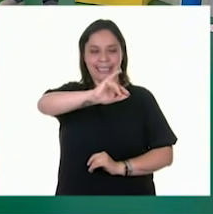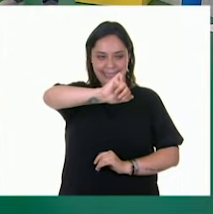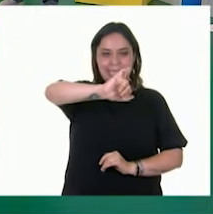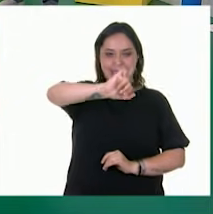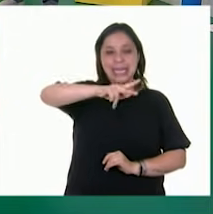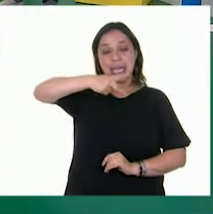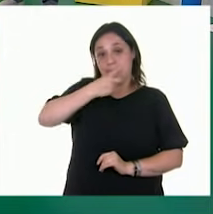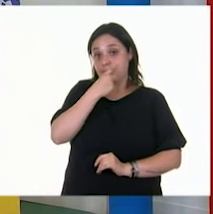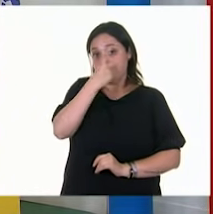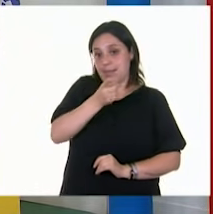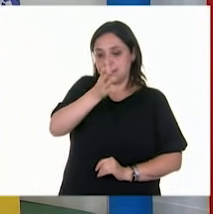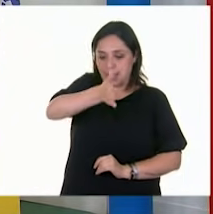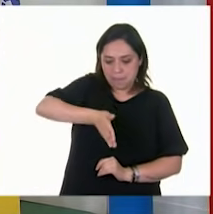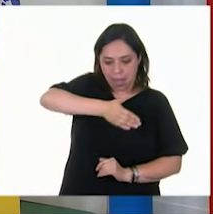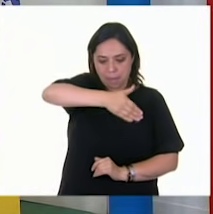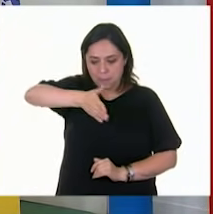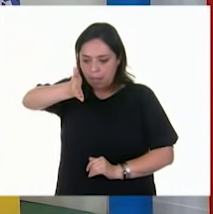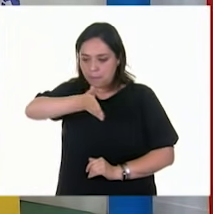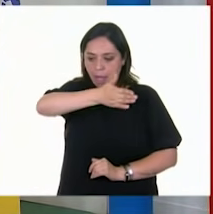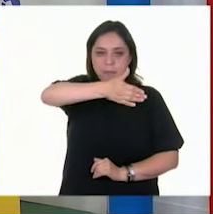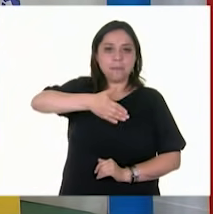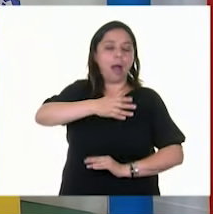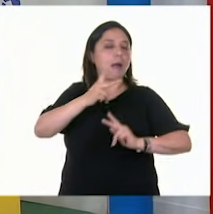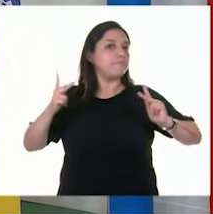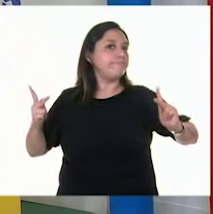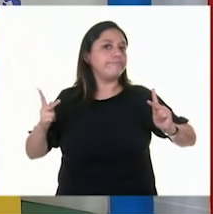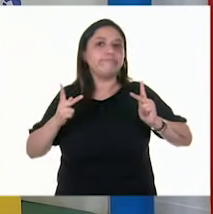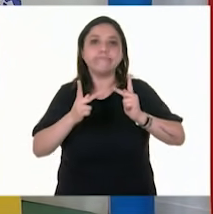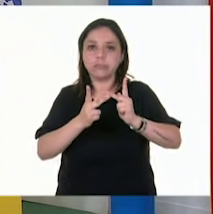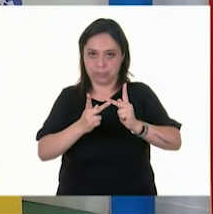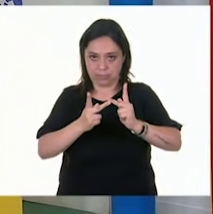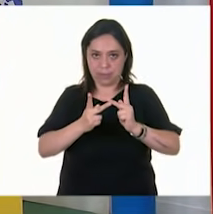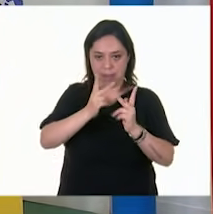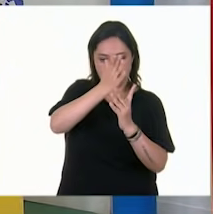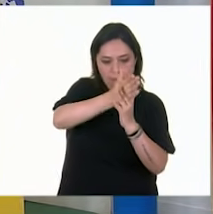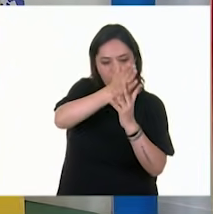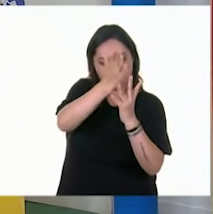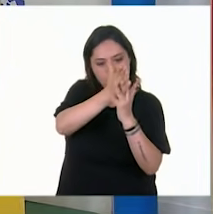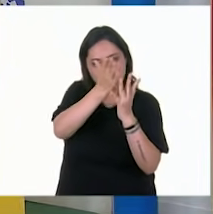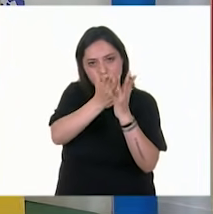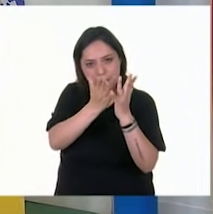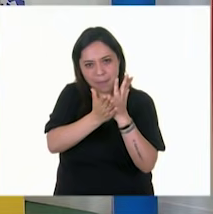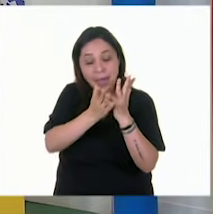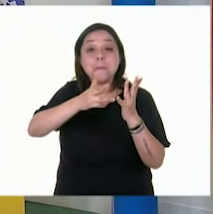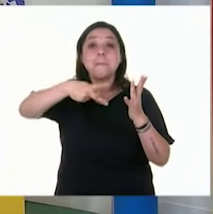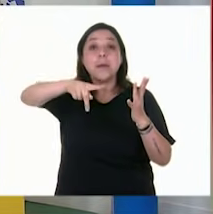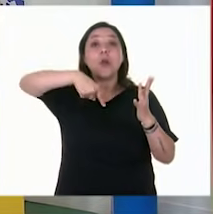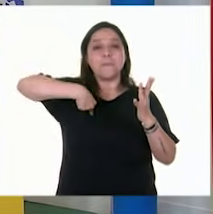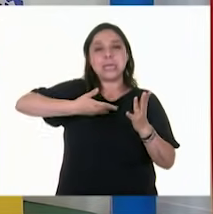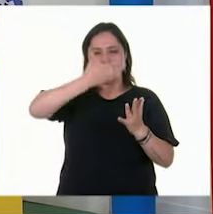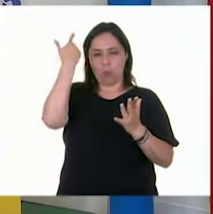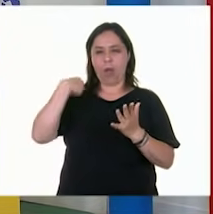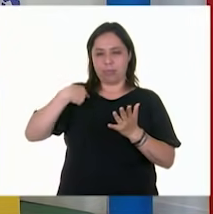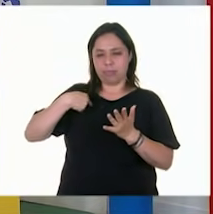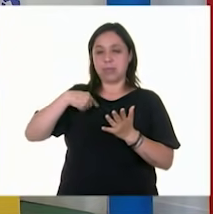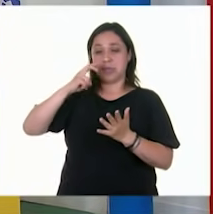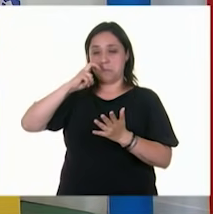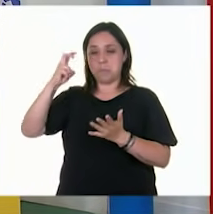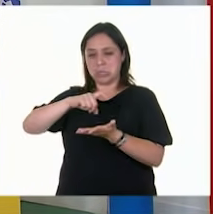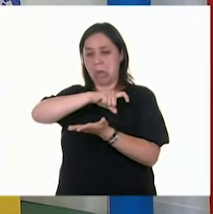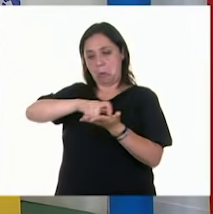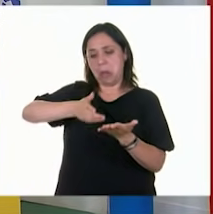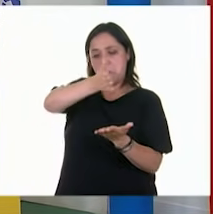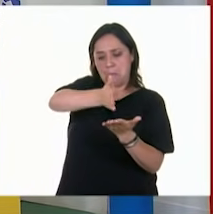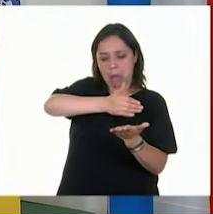dice que es cuando repartimos algo en partes iguales. Perfecto. Me ha tocado una vez, recuerdo, yo compré una pizza y venía dividido en 8 partes.